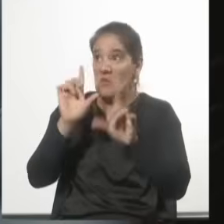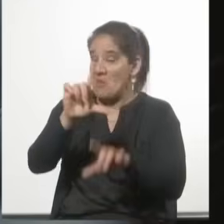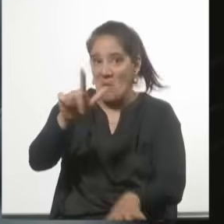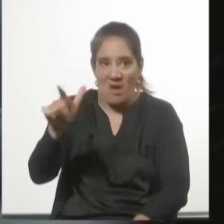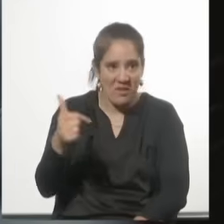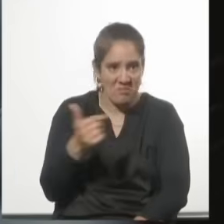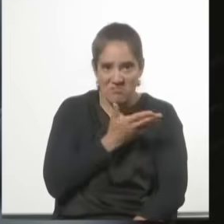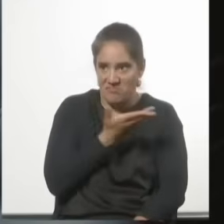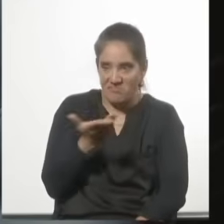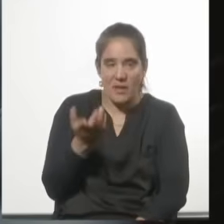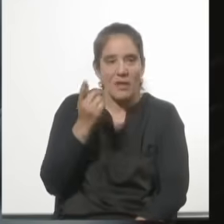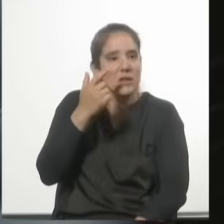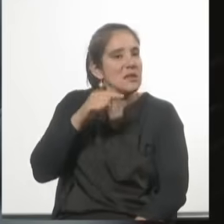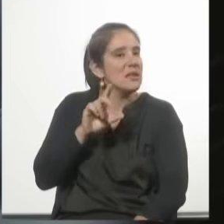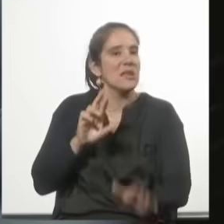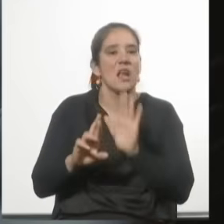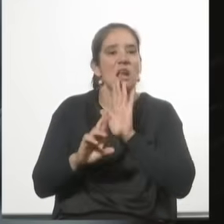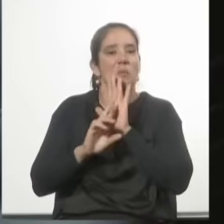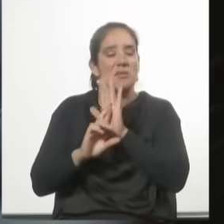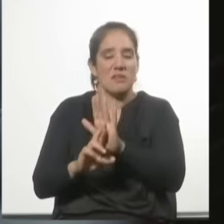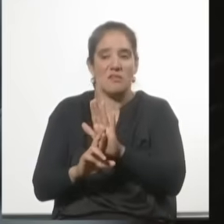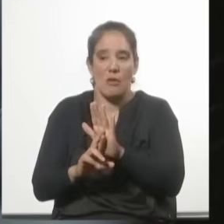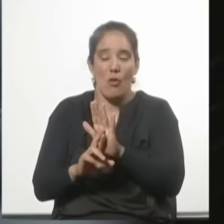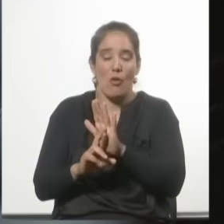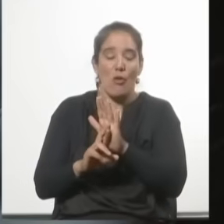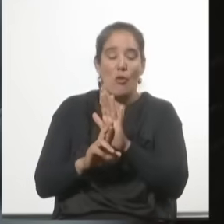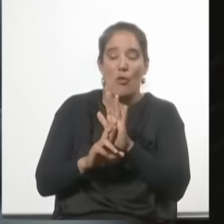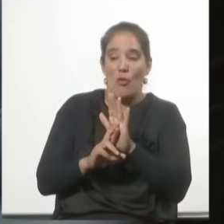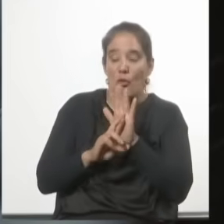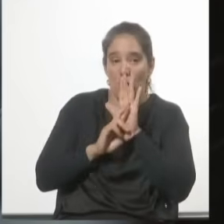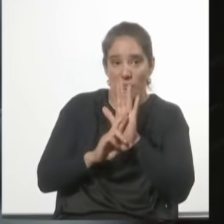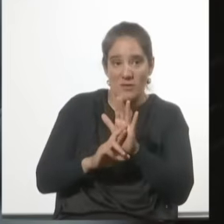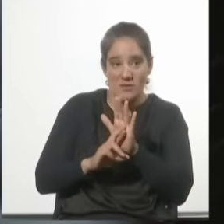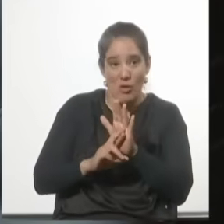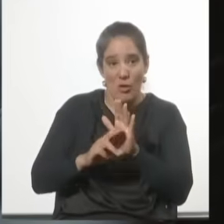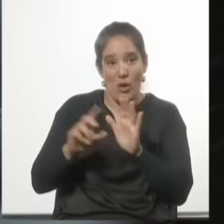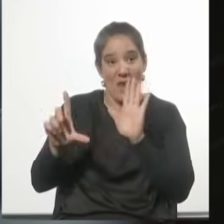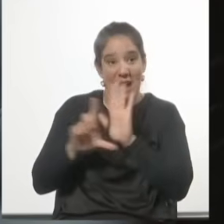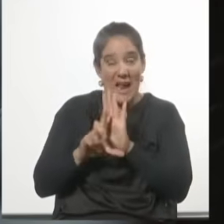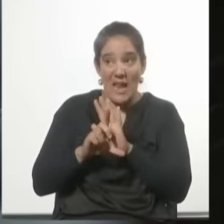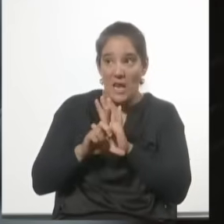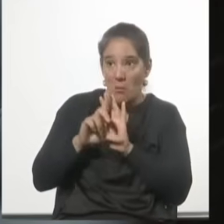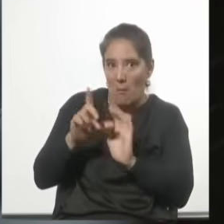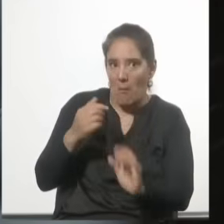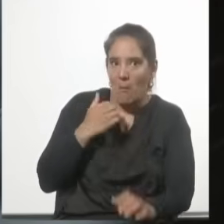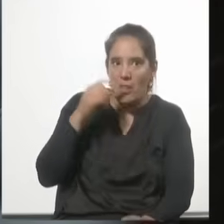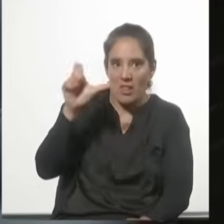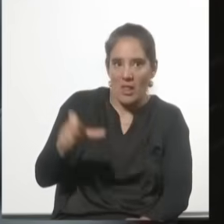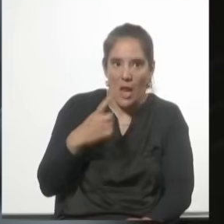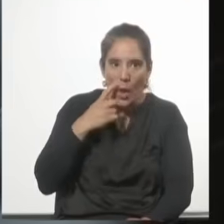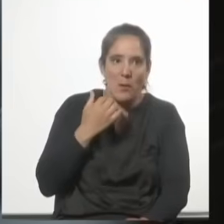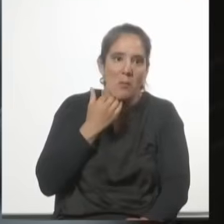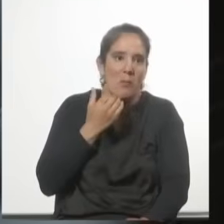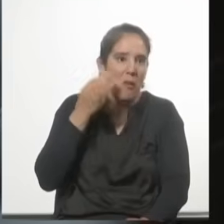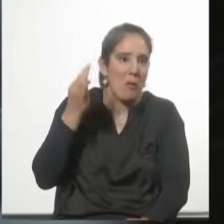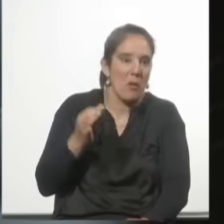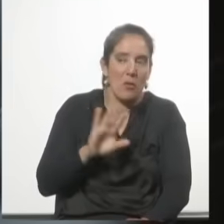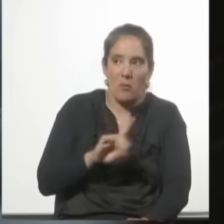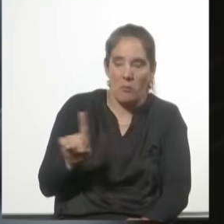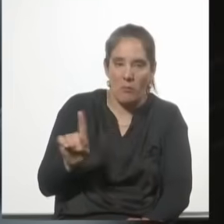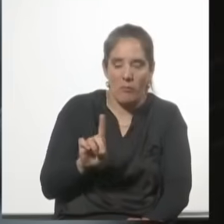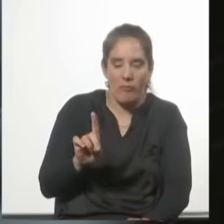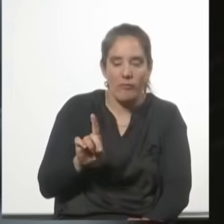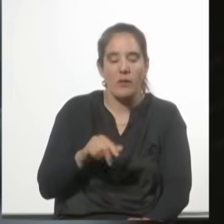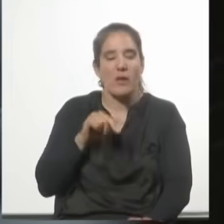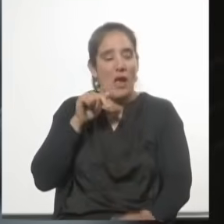Eurocommerce, ni tampoco la representación legal y facultades del señor Francisco Sabater Cabanes. Tampoco surge del